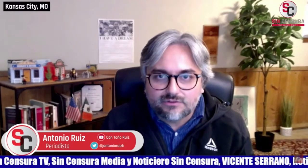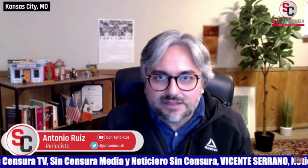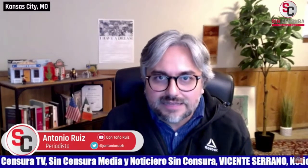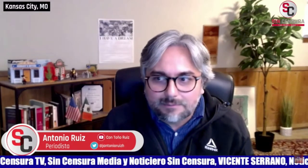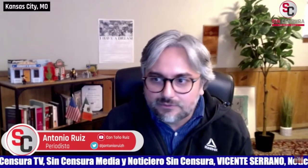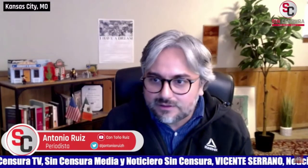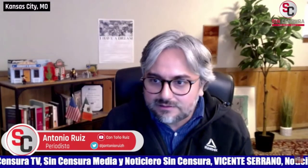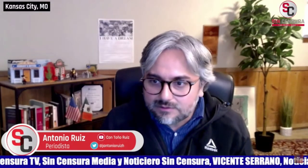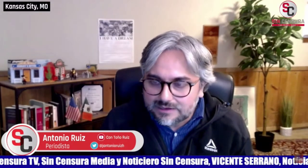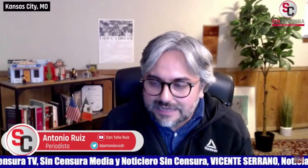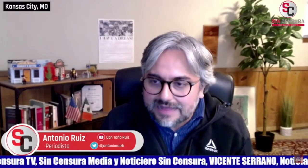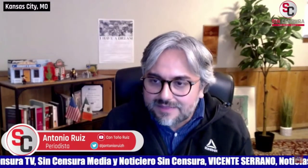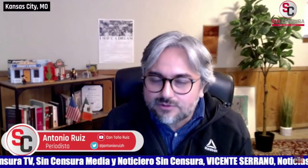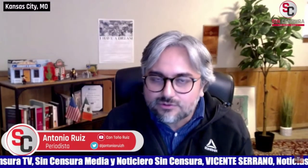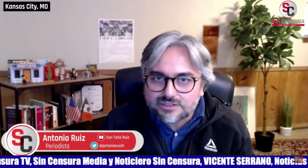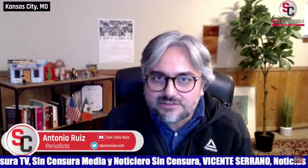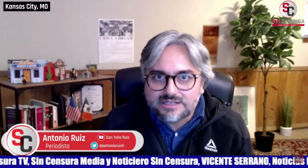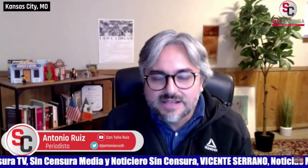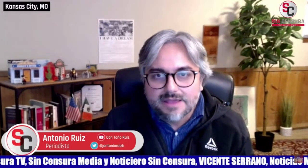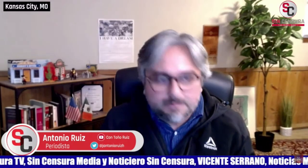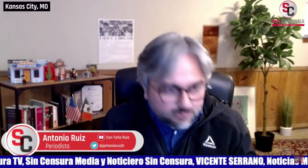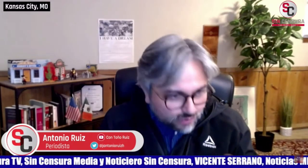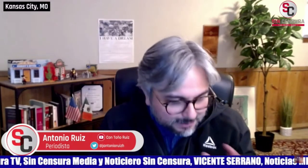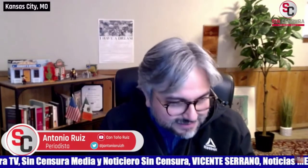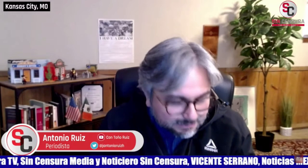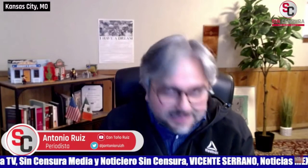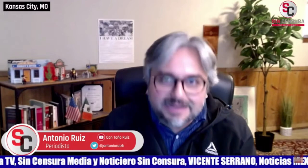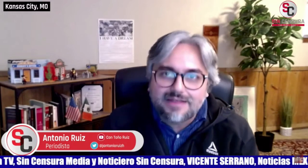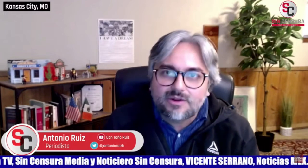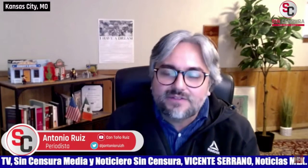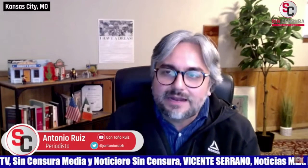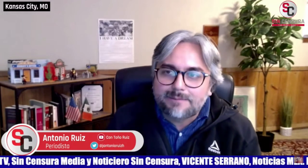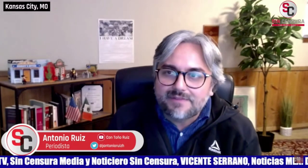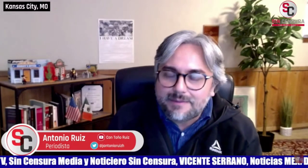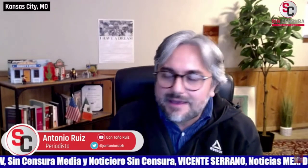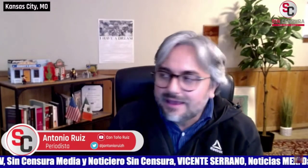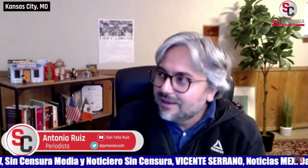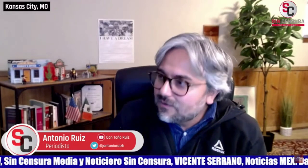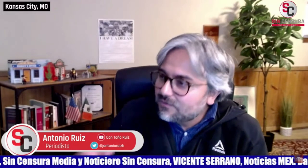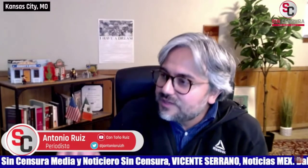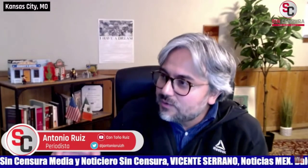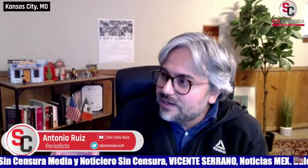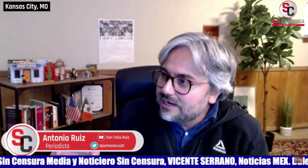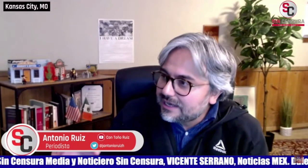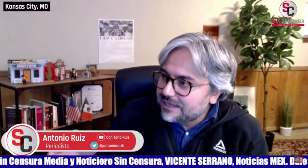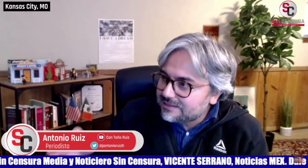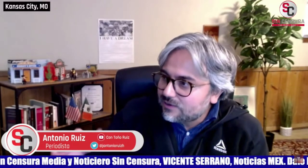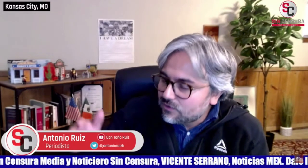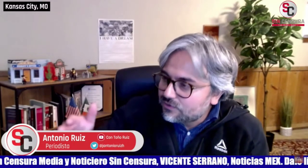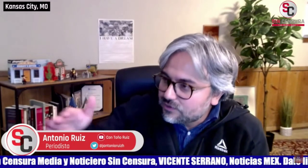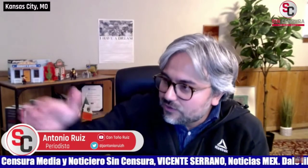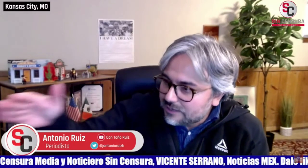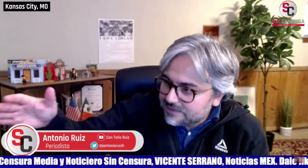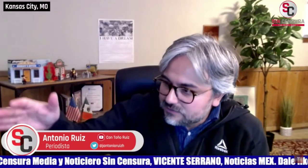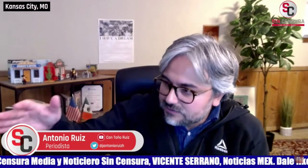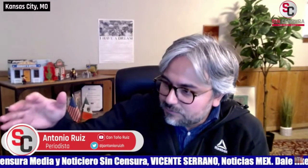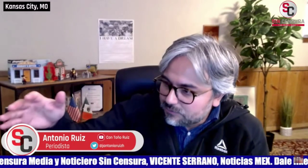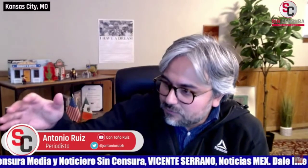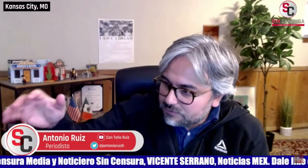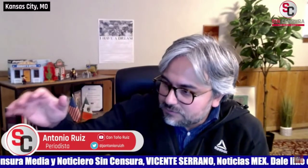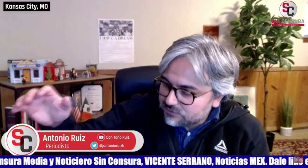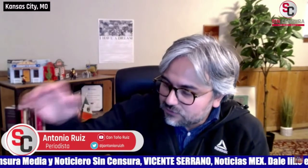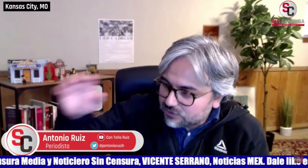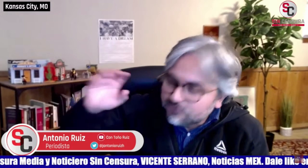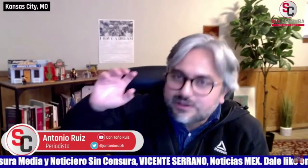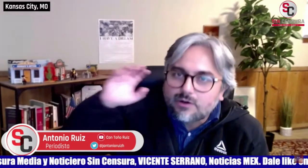que nos enfrentamos de desigualdad, de injusticia, duramente marcada durante la pandemia, continúe la gente o continúen habiendo este tipo